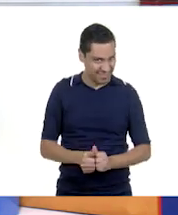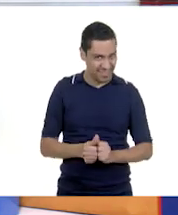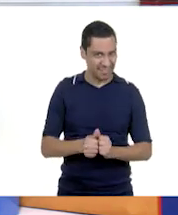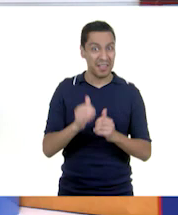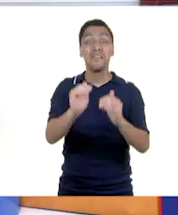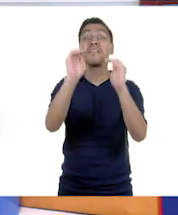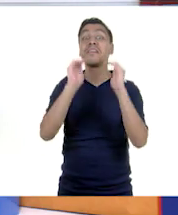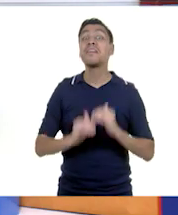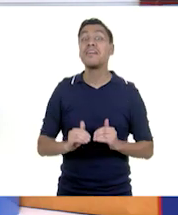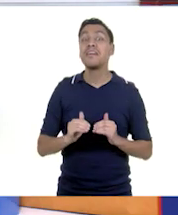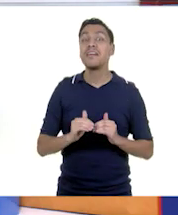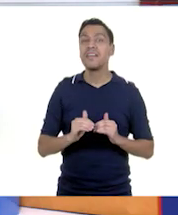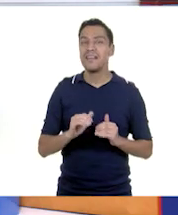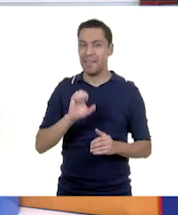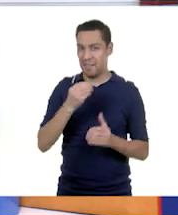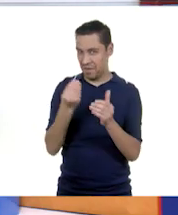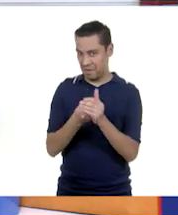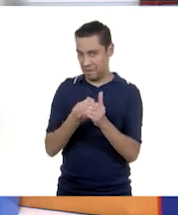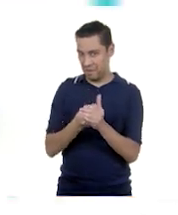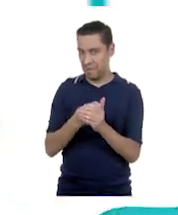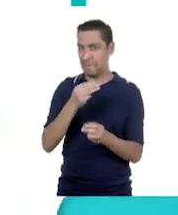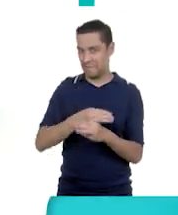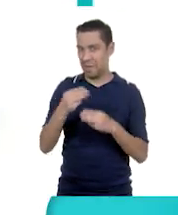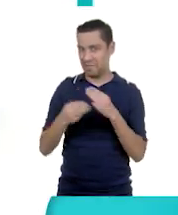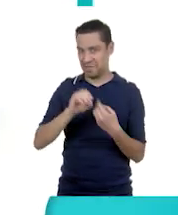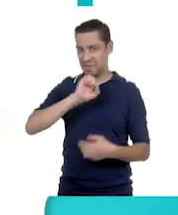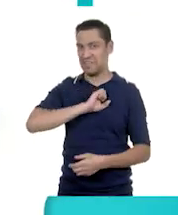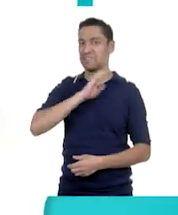tenemos lengua materna.